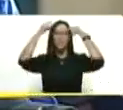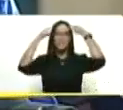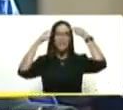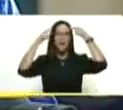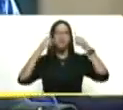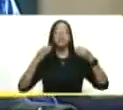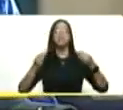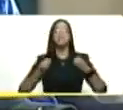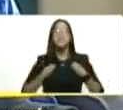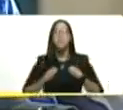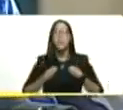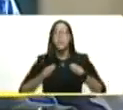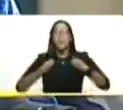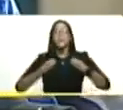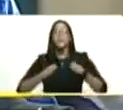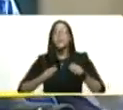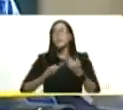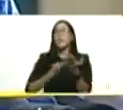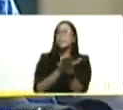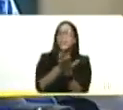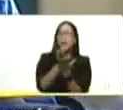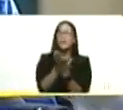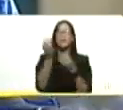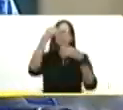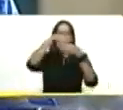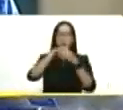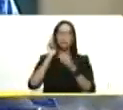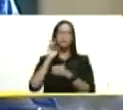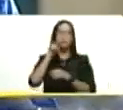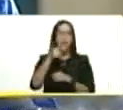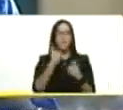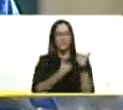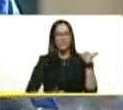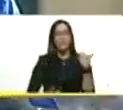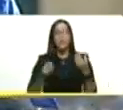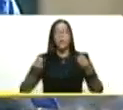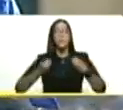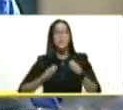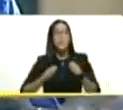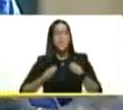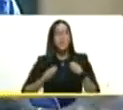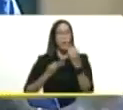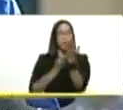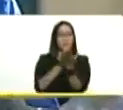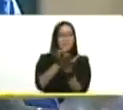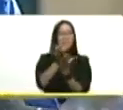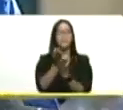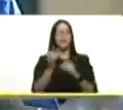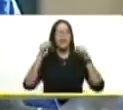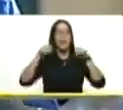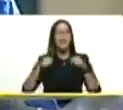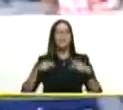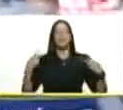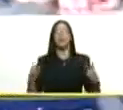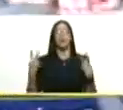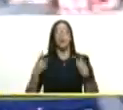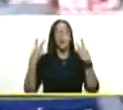vivo, vivo eternamente en usted, presidente, vivo eternamente en este